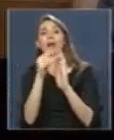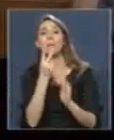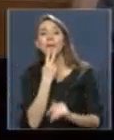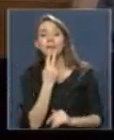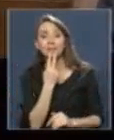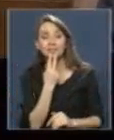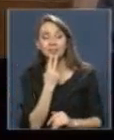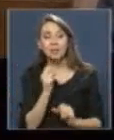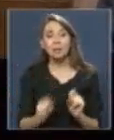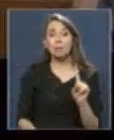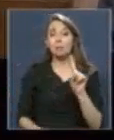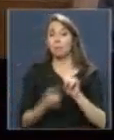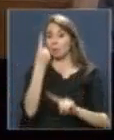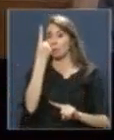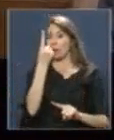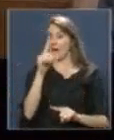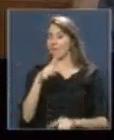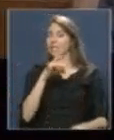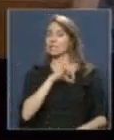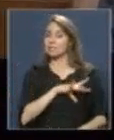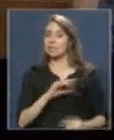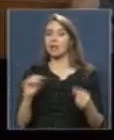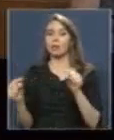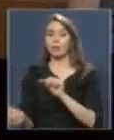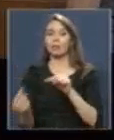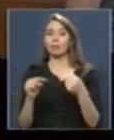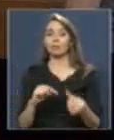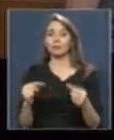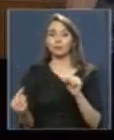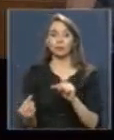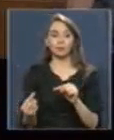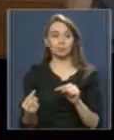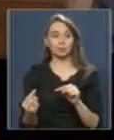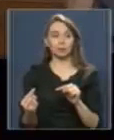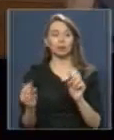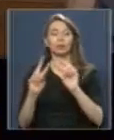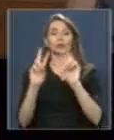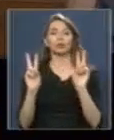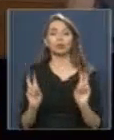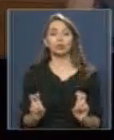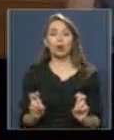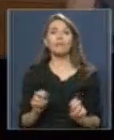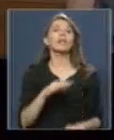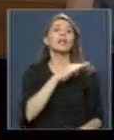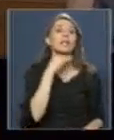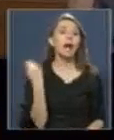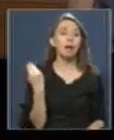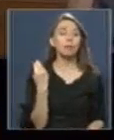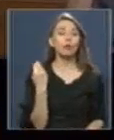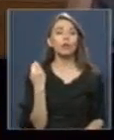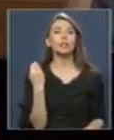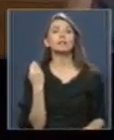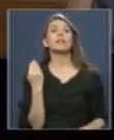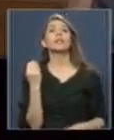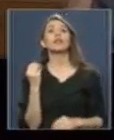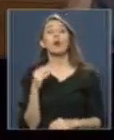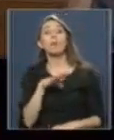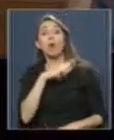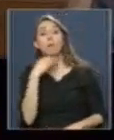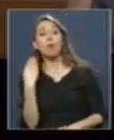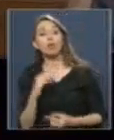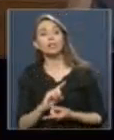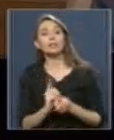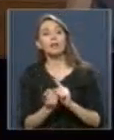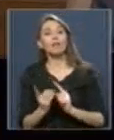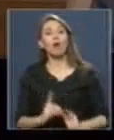Probablemente por primera vez en Chile estamos discutiendo sobre la muerte y sobre la dignidad en la muerte,